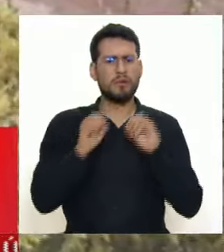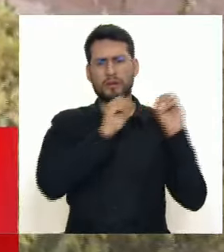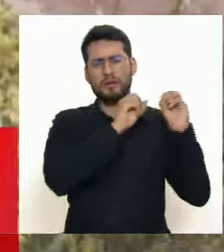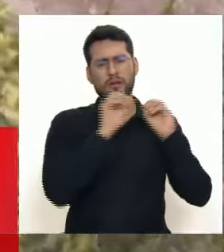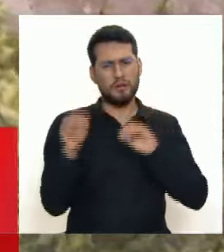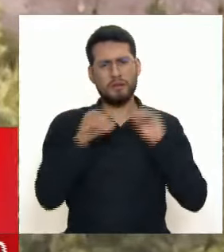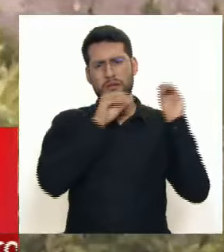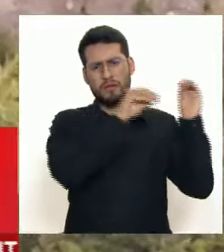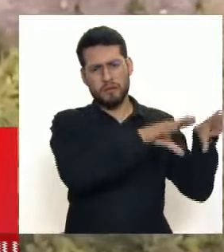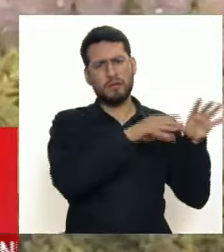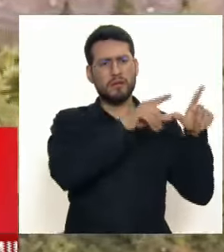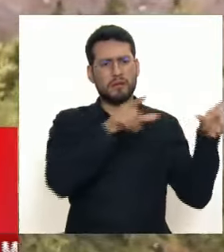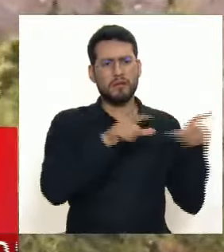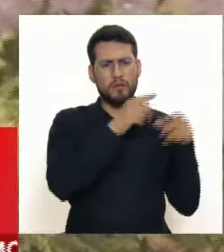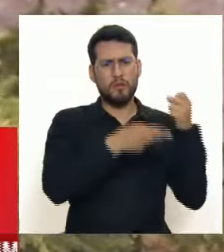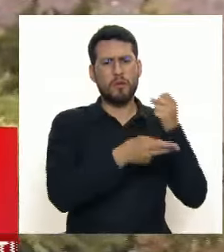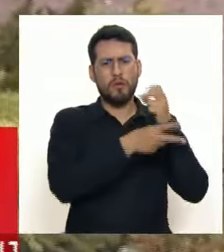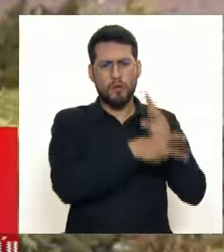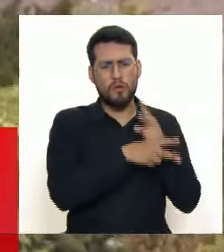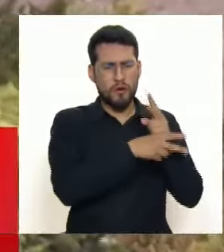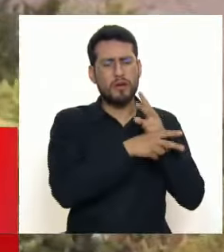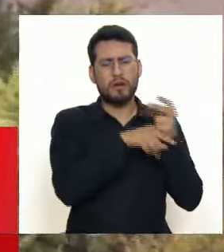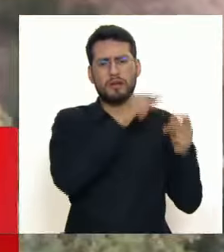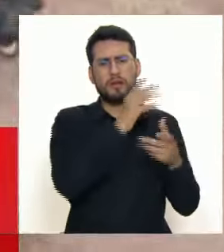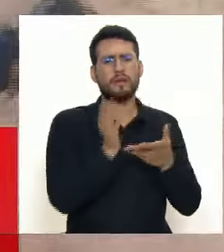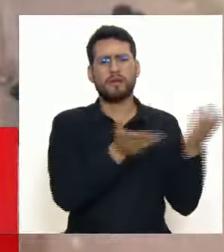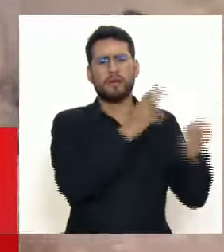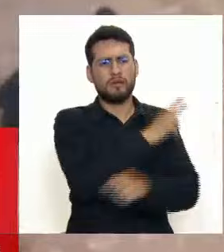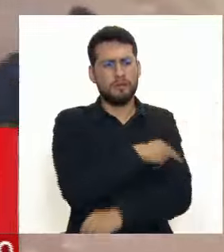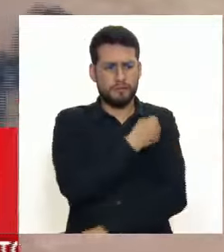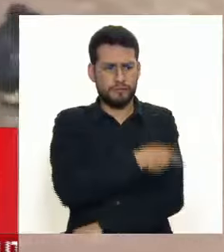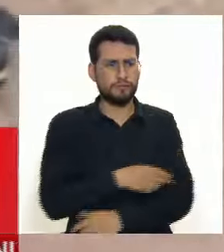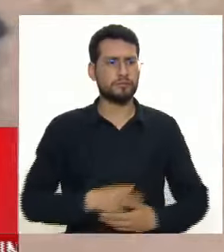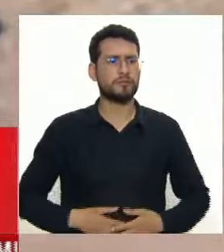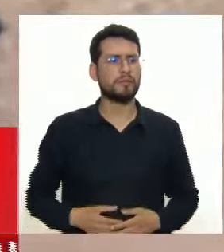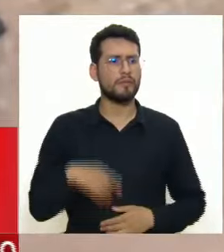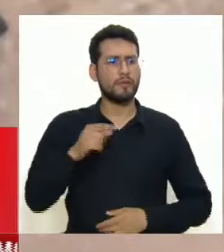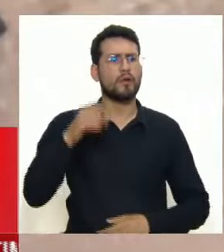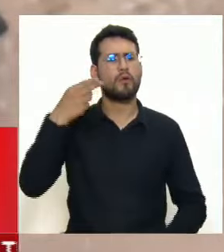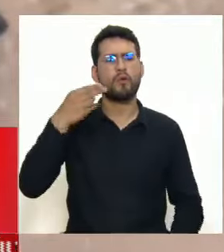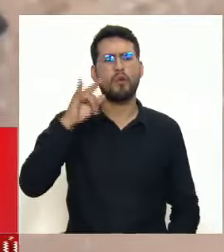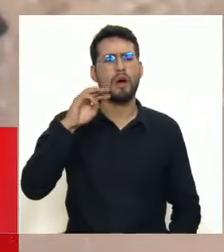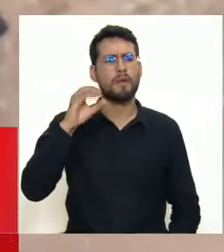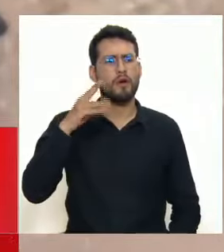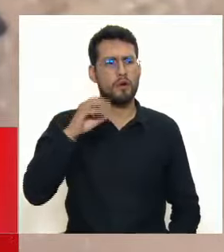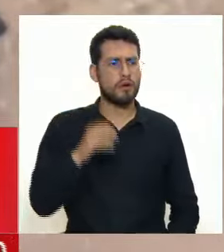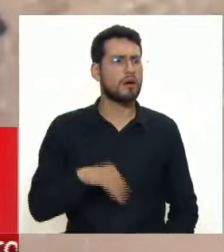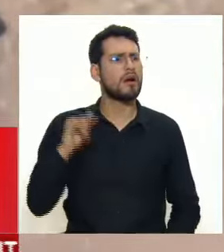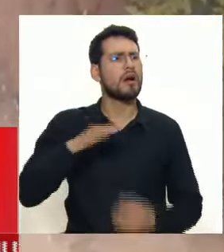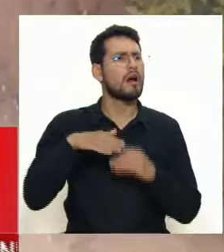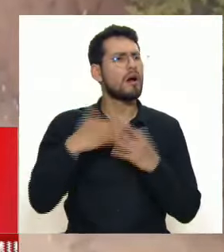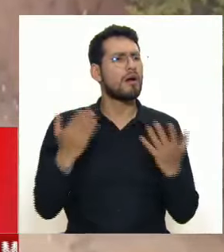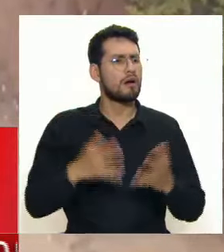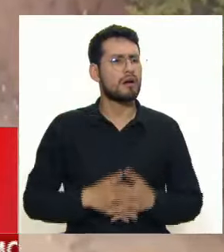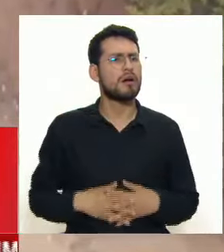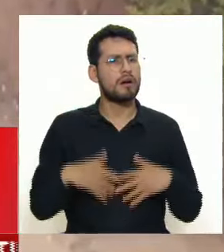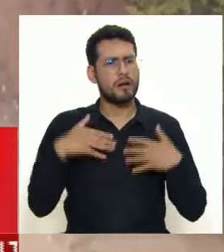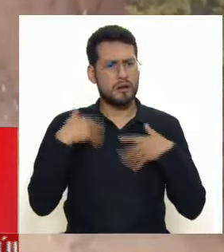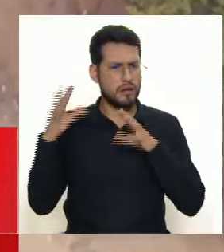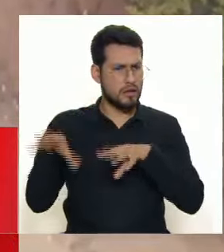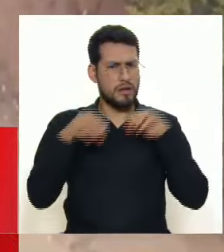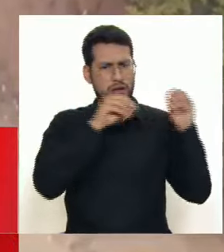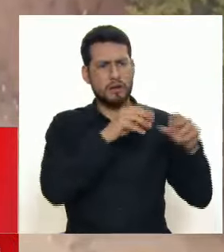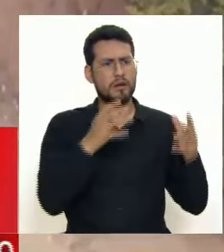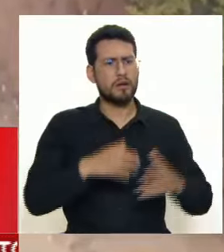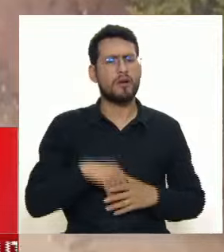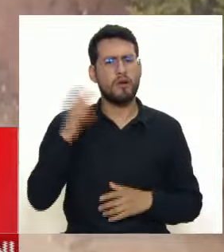digamos, en salvaguarda, tras haber sido auxiliados y trasladados al hospital Leoncio Prado de Guaymachuco. Incluso posteriormente, algunos de ellos ya trasladados